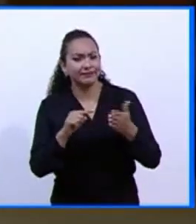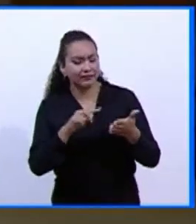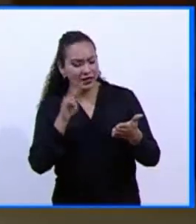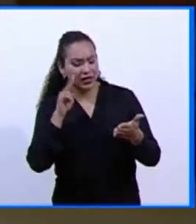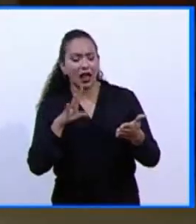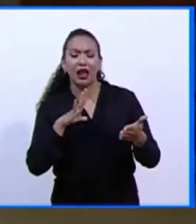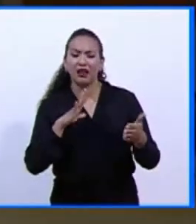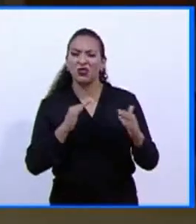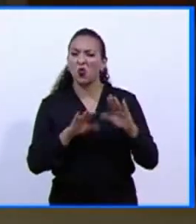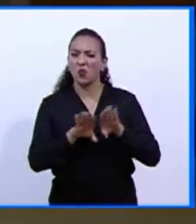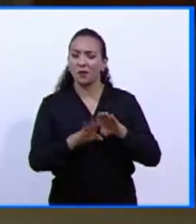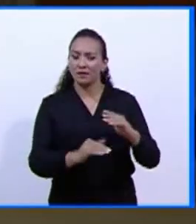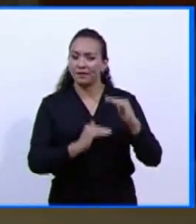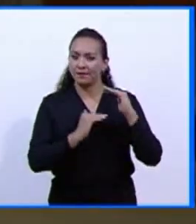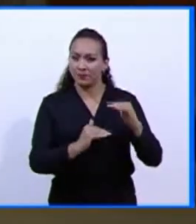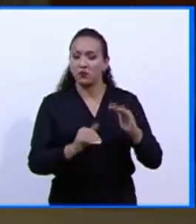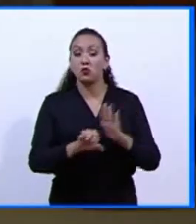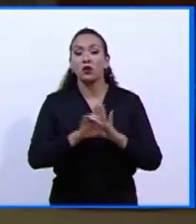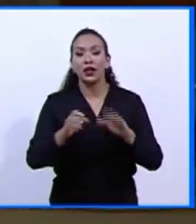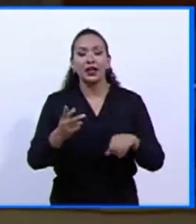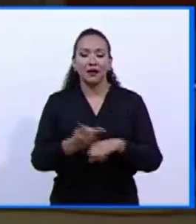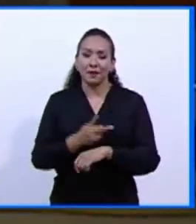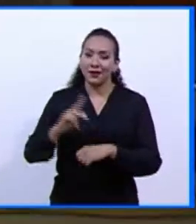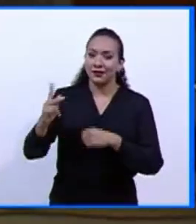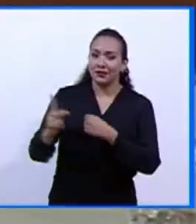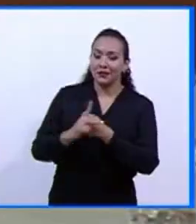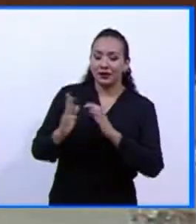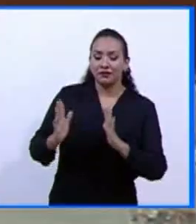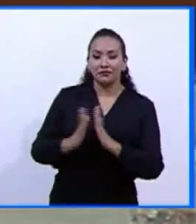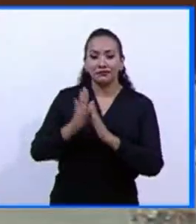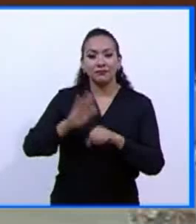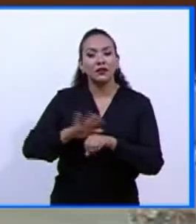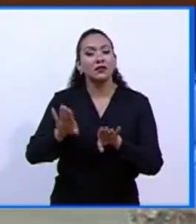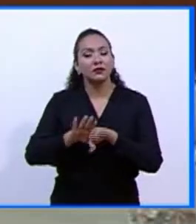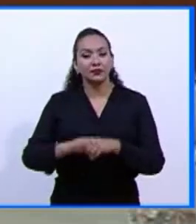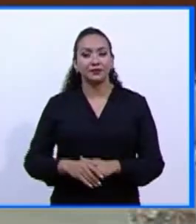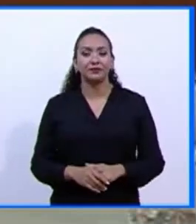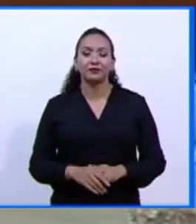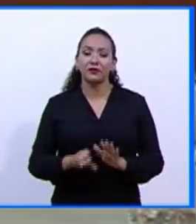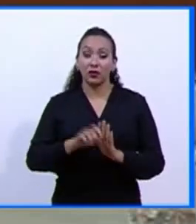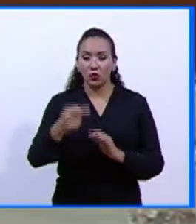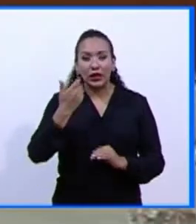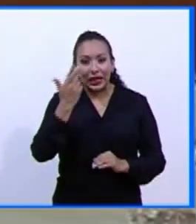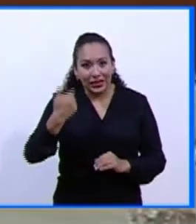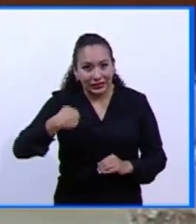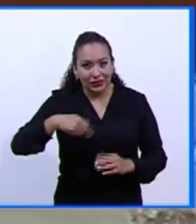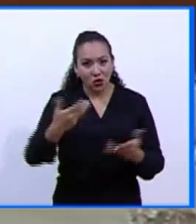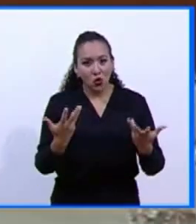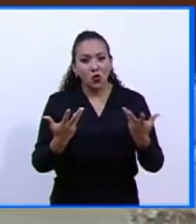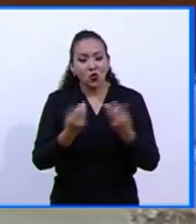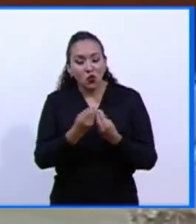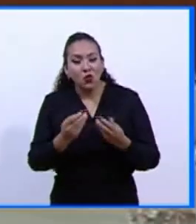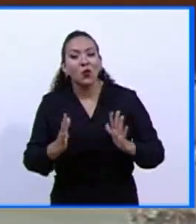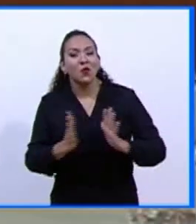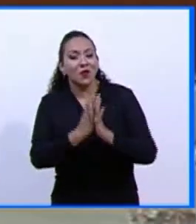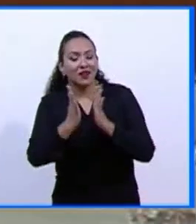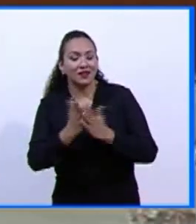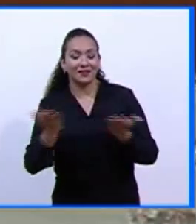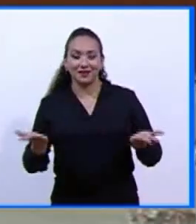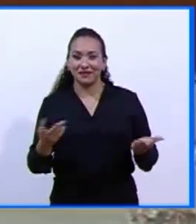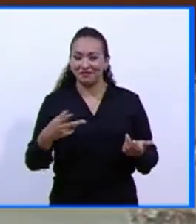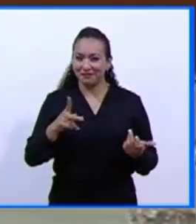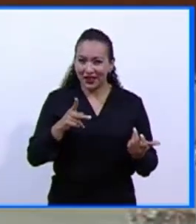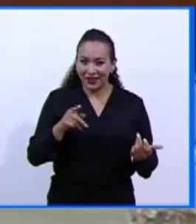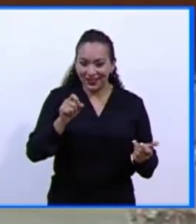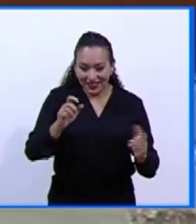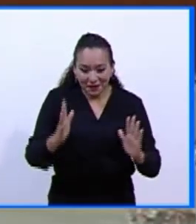instrumento respecto de la cooperación internacional. ¿Cómo me estás requiriendo cooperación internacional cuando la misma y dentro de